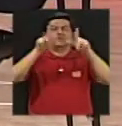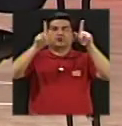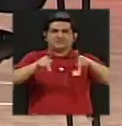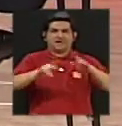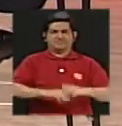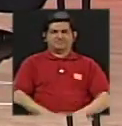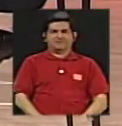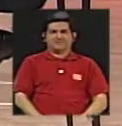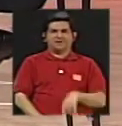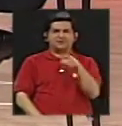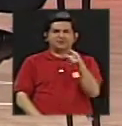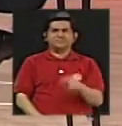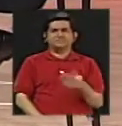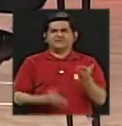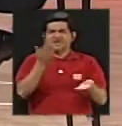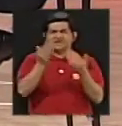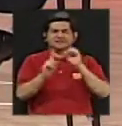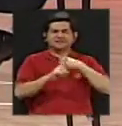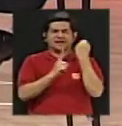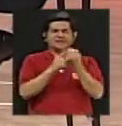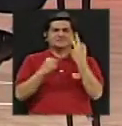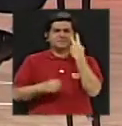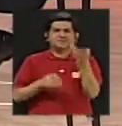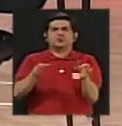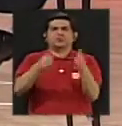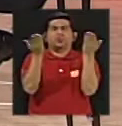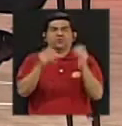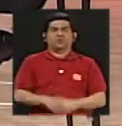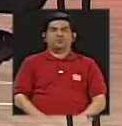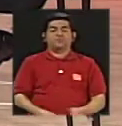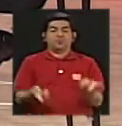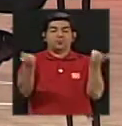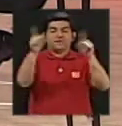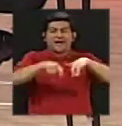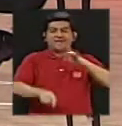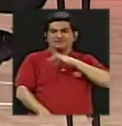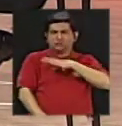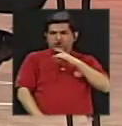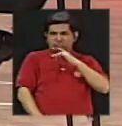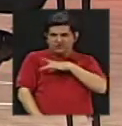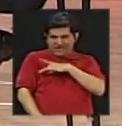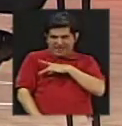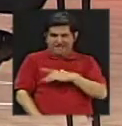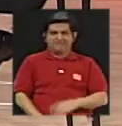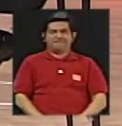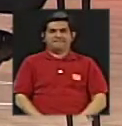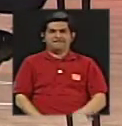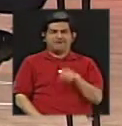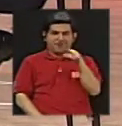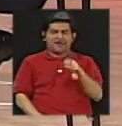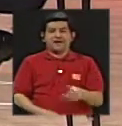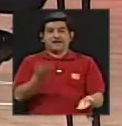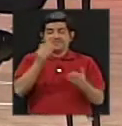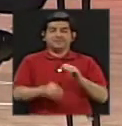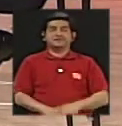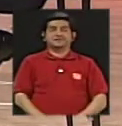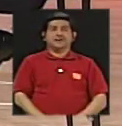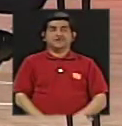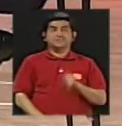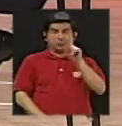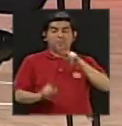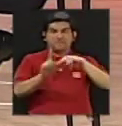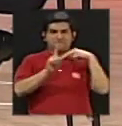electores. ¿Cómo ve usted esa situación, bueno, Manuel? El caso chileno, por ejemplo, es muy paradigmático en ese